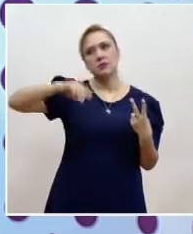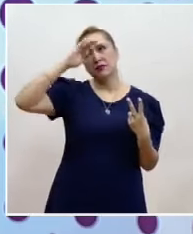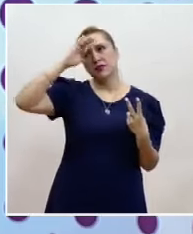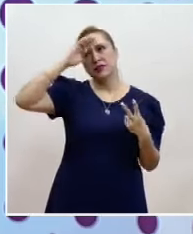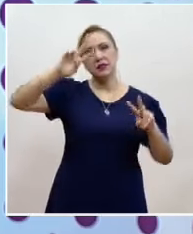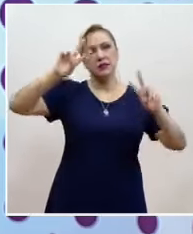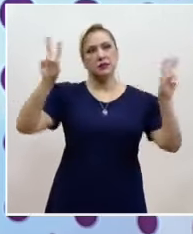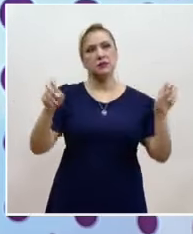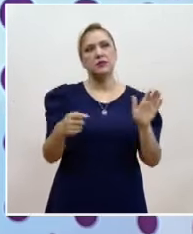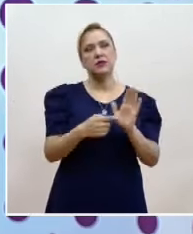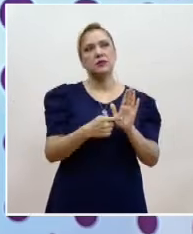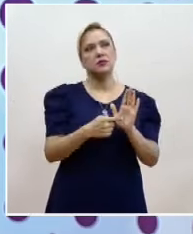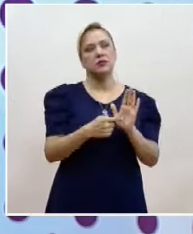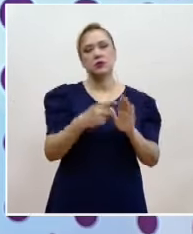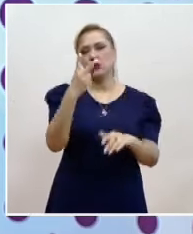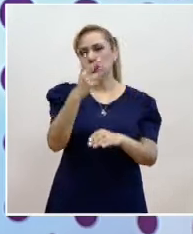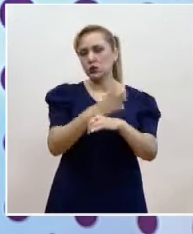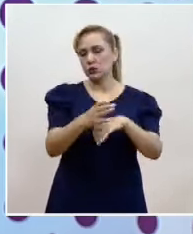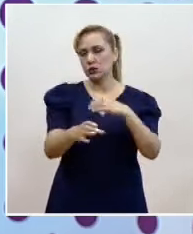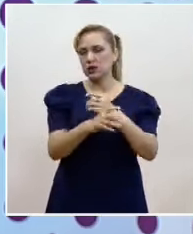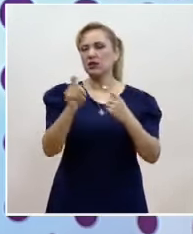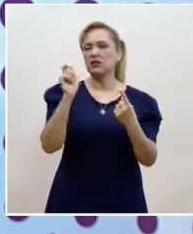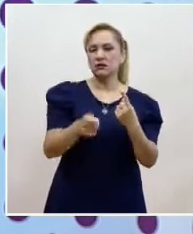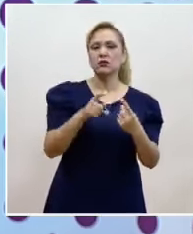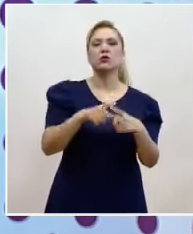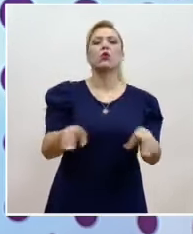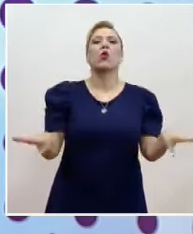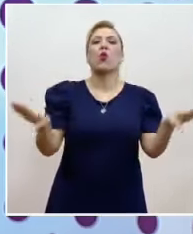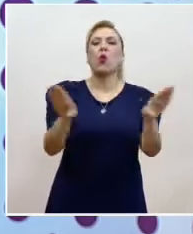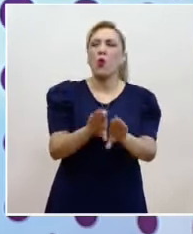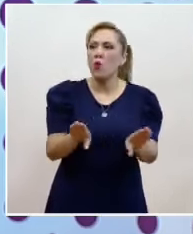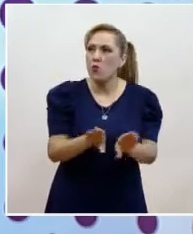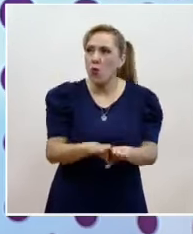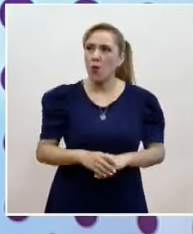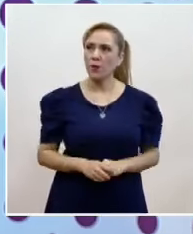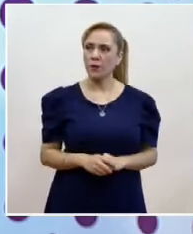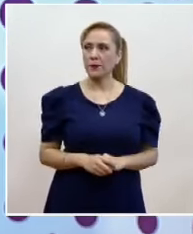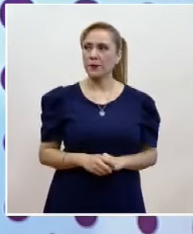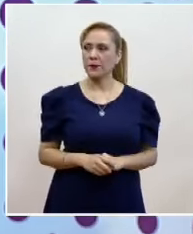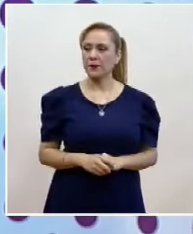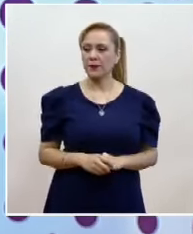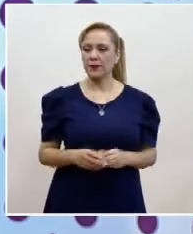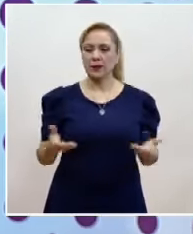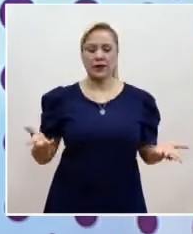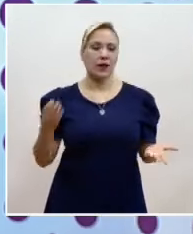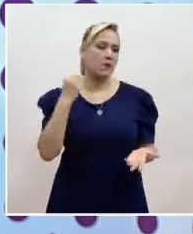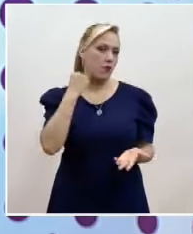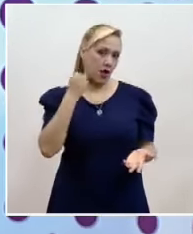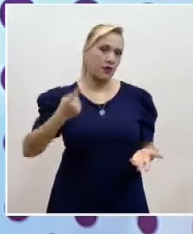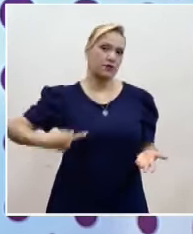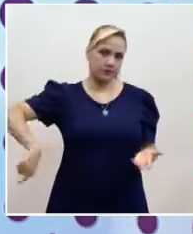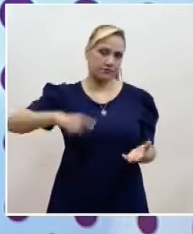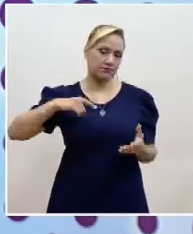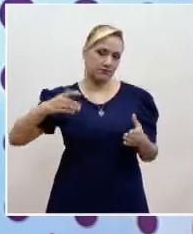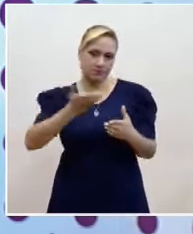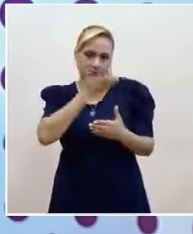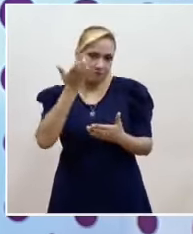tema son dos aspectos fundamentales. Cómo tratar de, porque al final es una visión de abogados, ¿no? Tratando